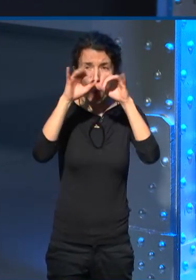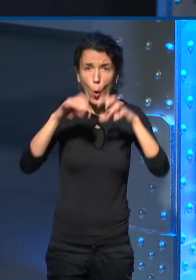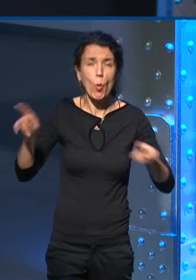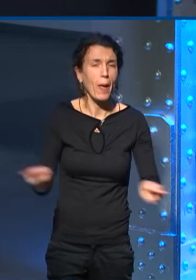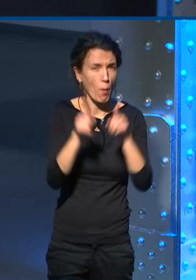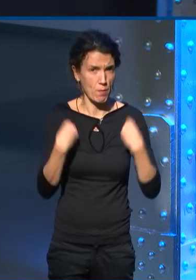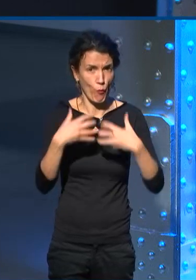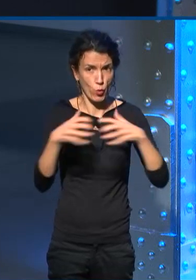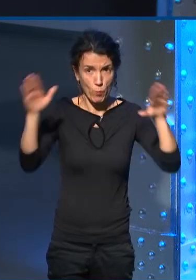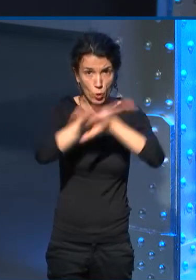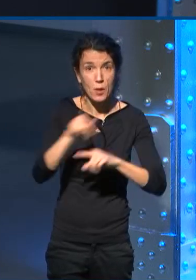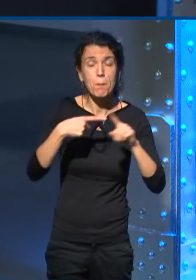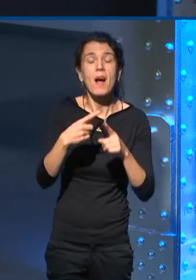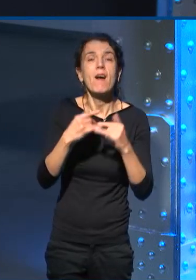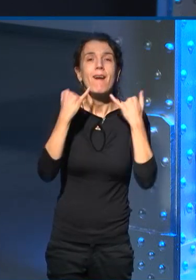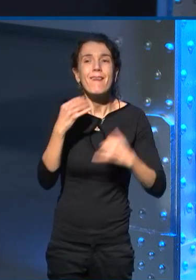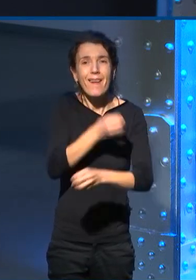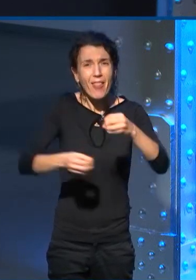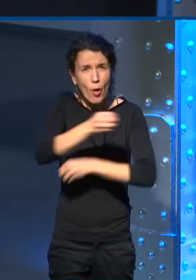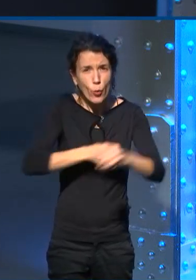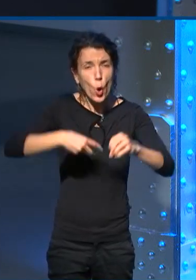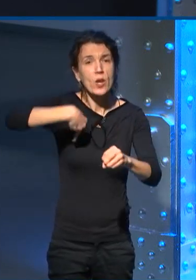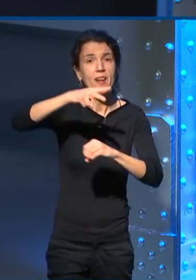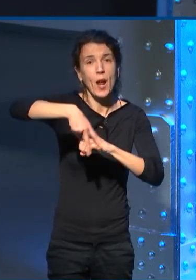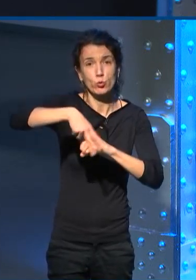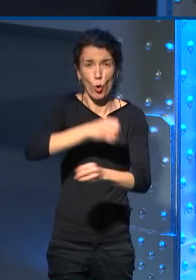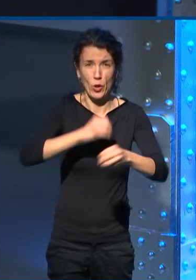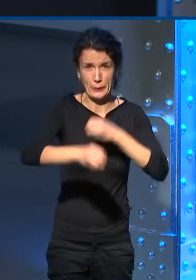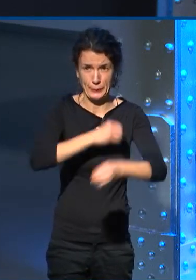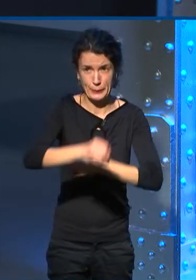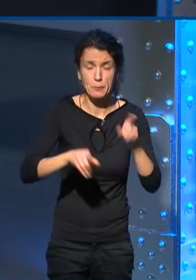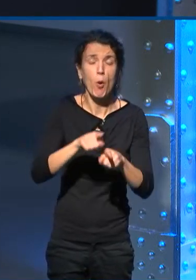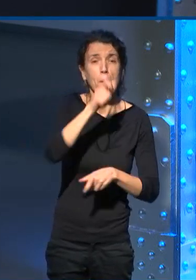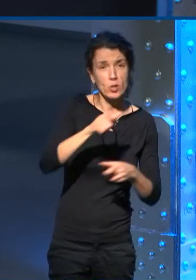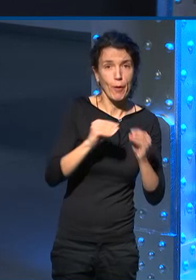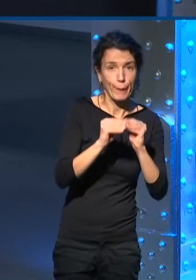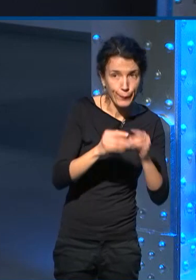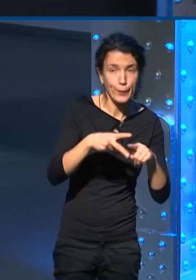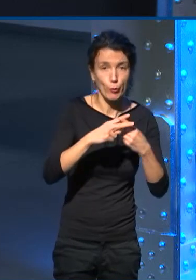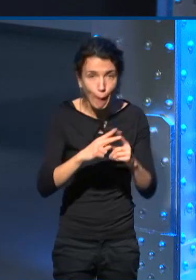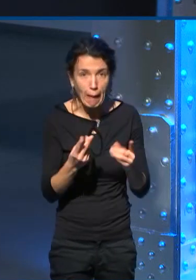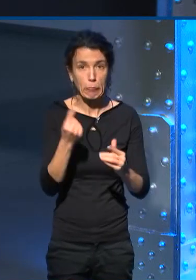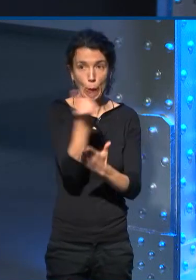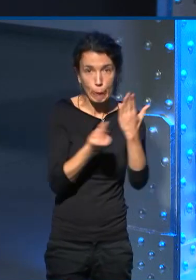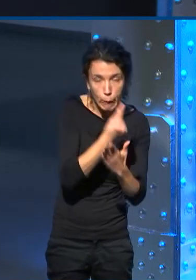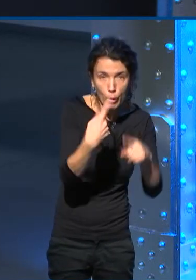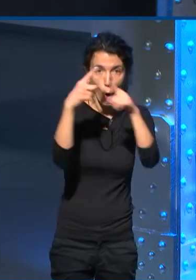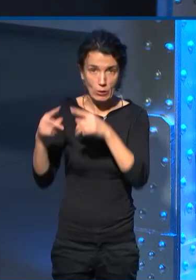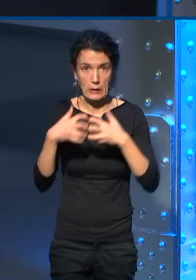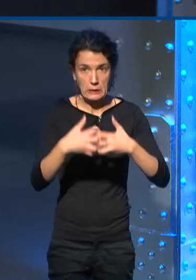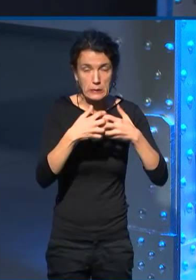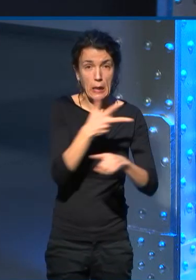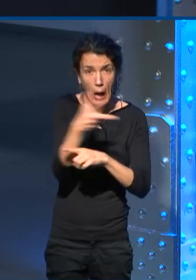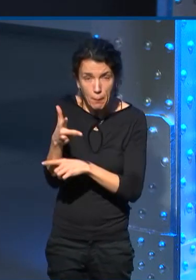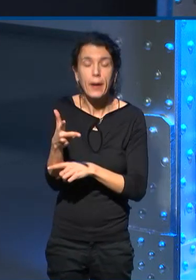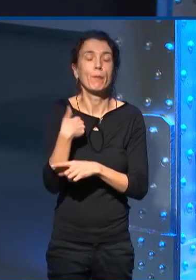que tiene es que genera un tipo de radiación, neutrones concretamente, que para los que diseñamos instrumentos, electrónica, CCDs, cosas así, cámaras,